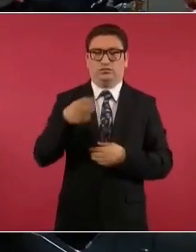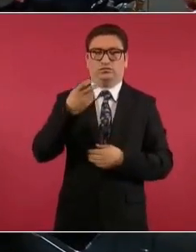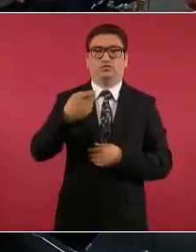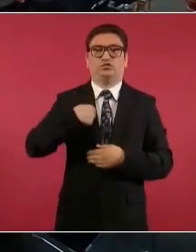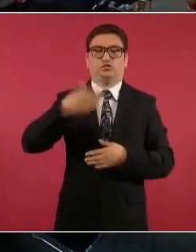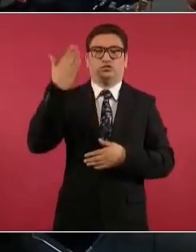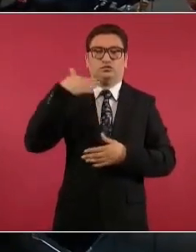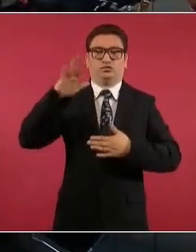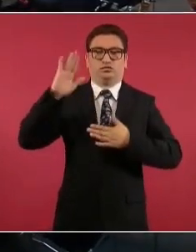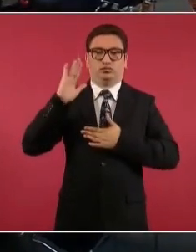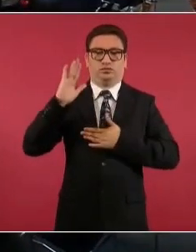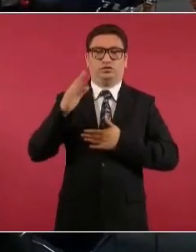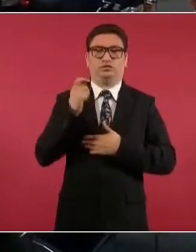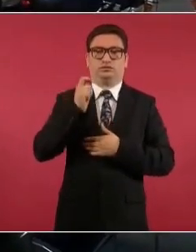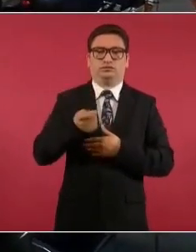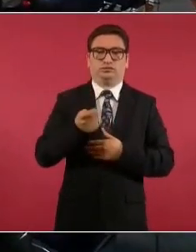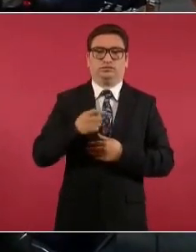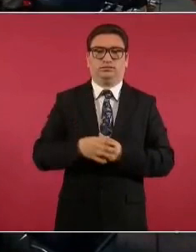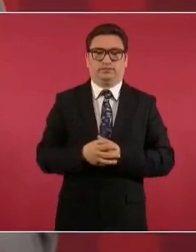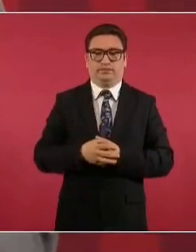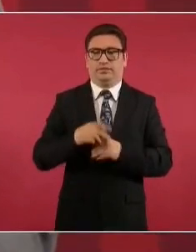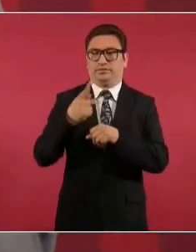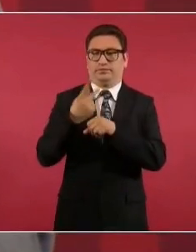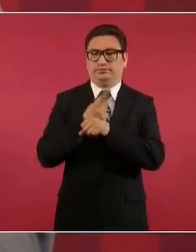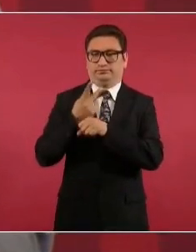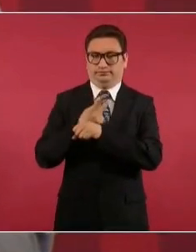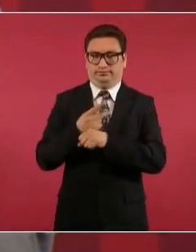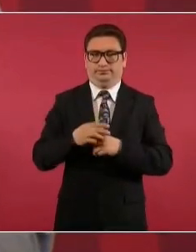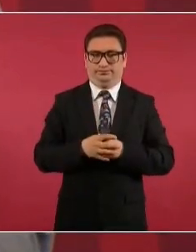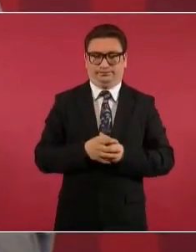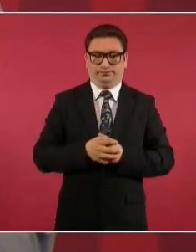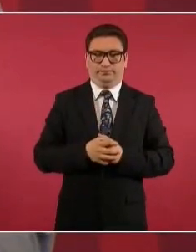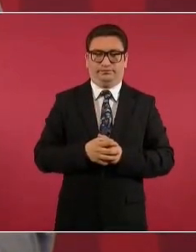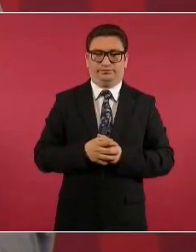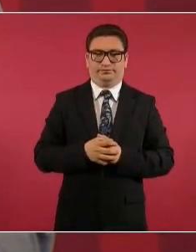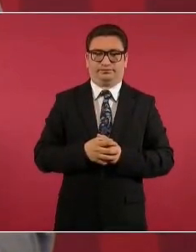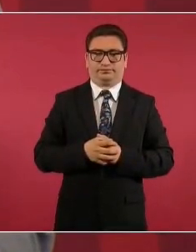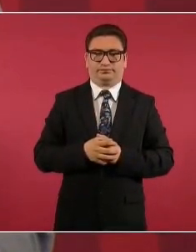Entonces, ¿qué es lo que sucede?